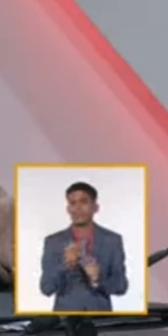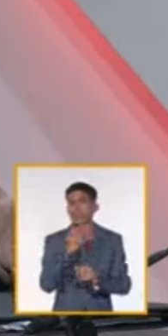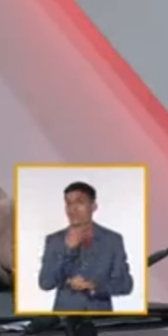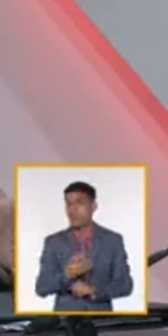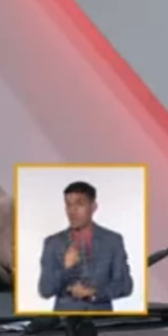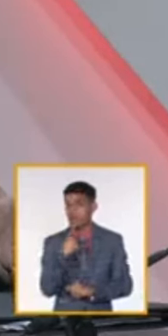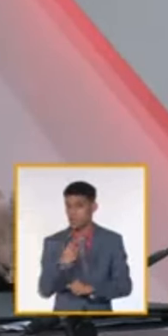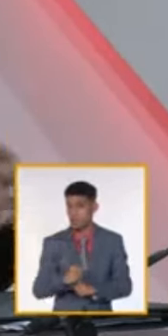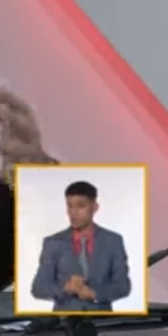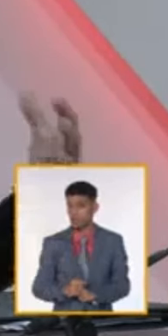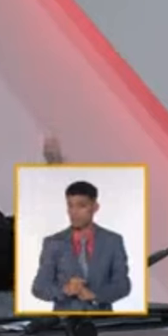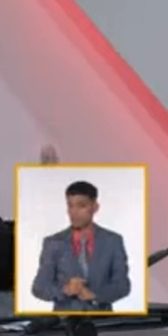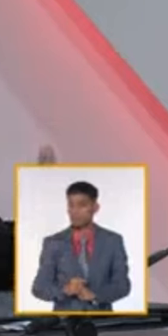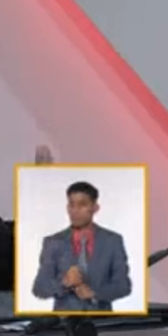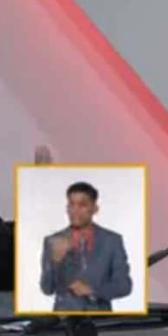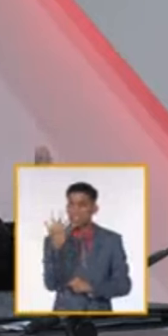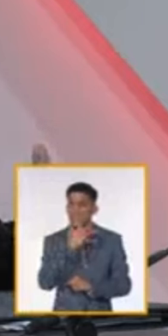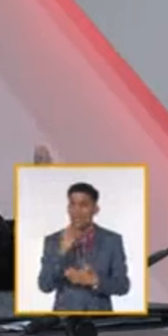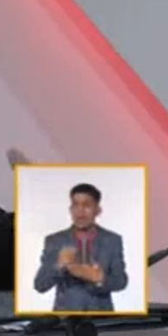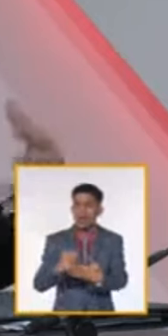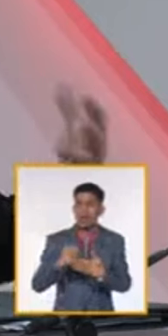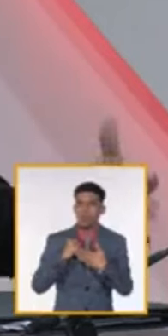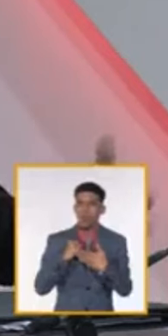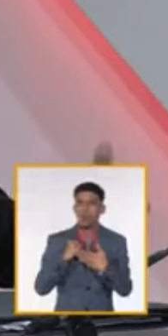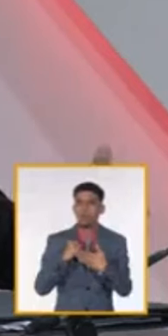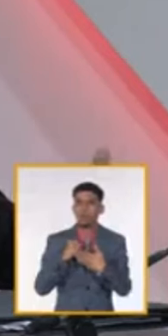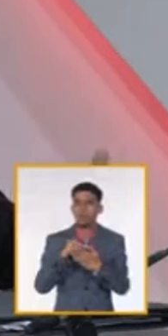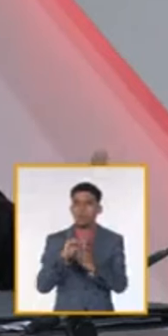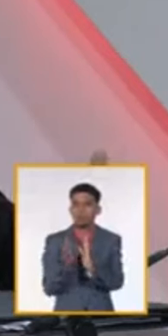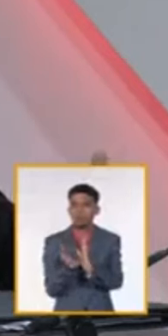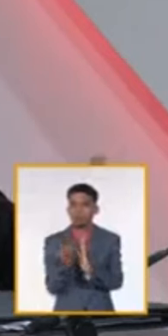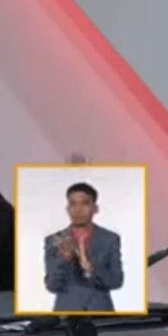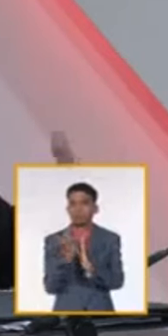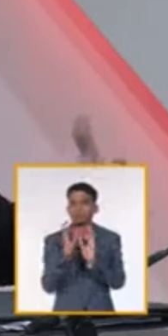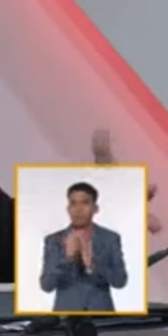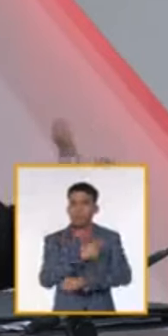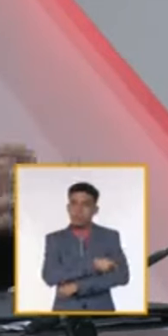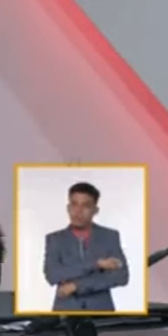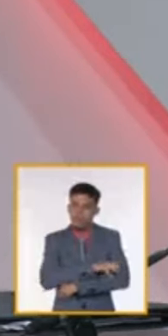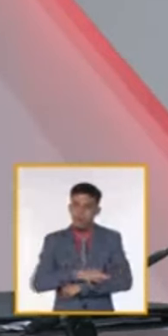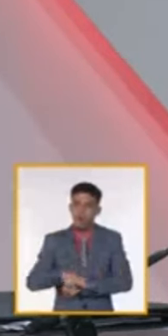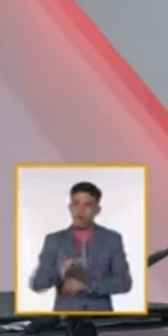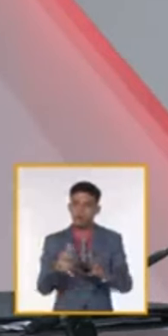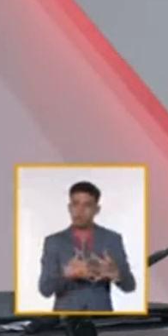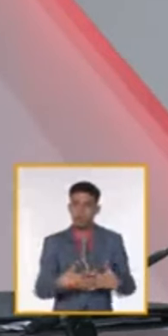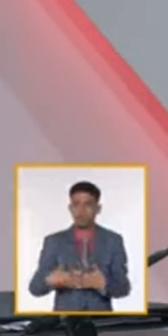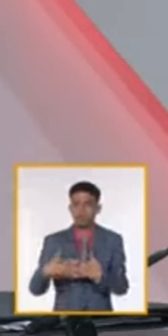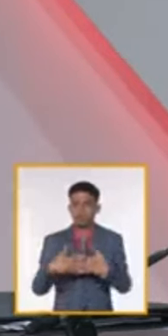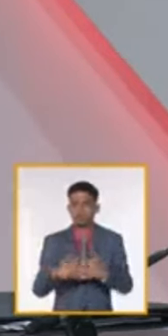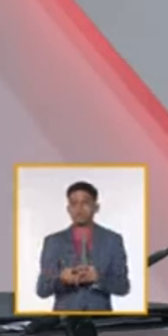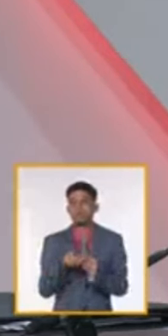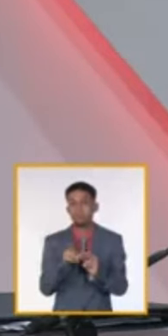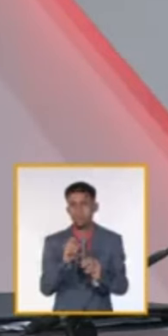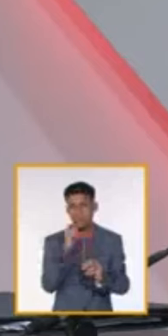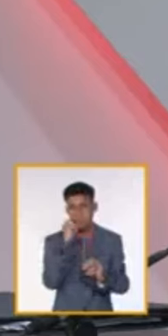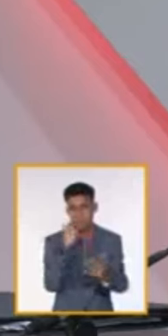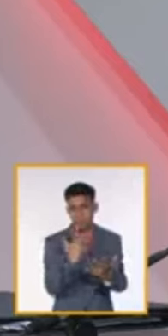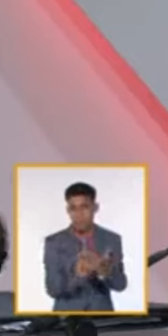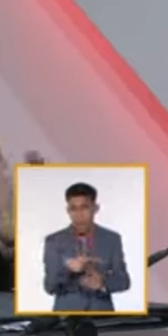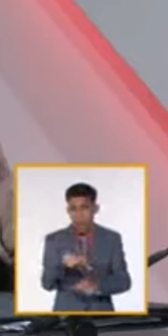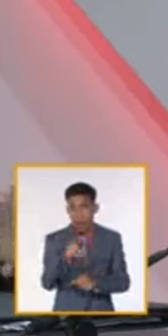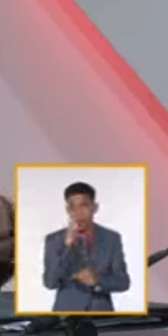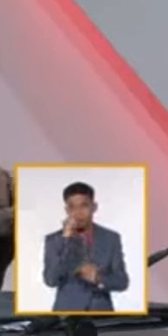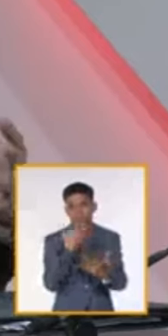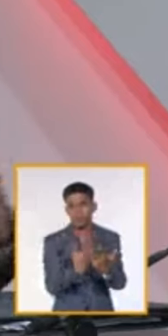quien nos va a salvar del imperio es el propio pueblo de los Estados Unidos. Y ahí está esa expresión, sin duda,